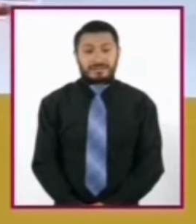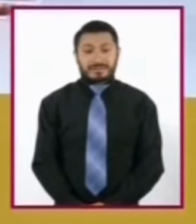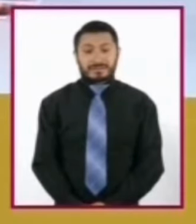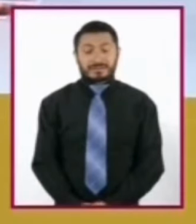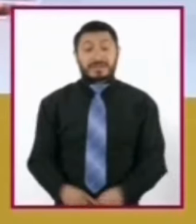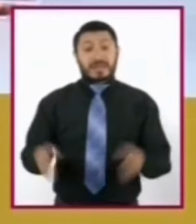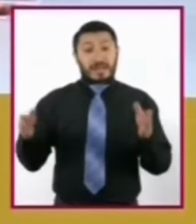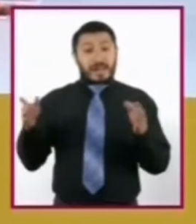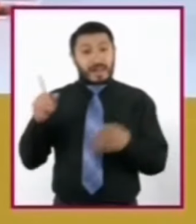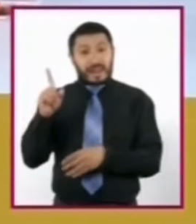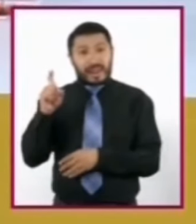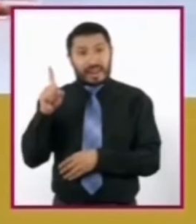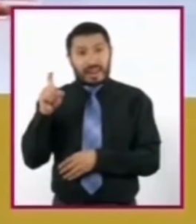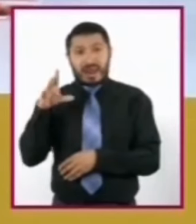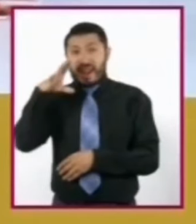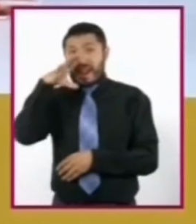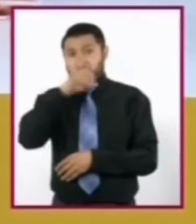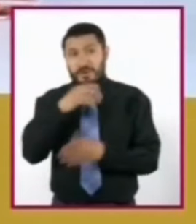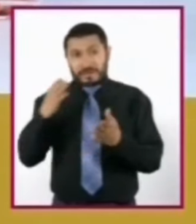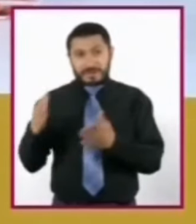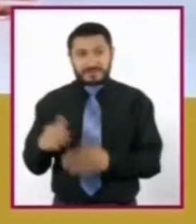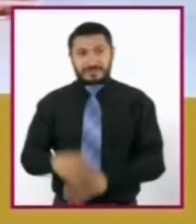este fue el de agua caliente.